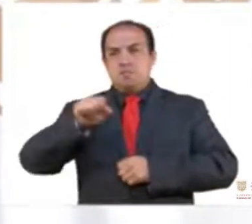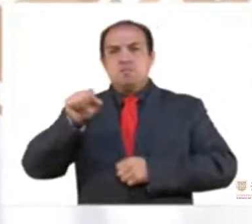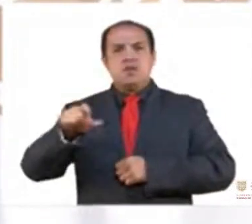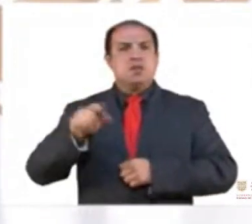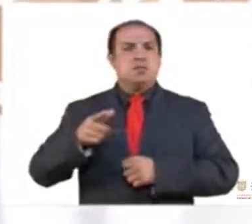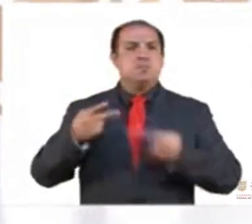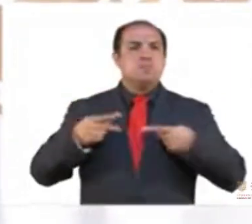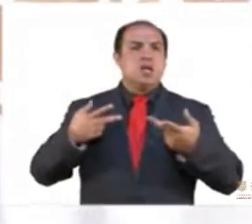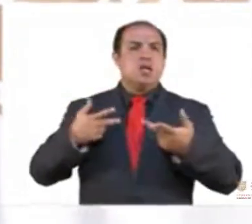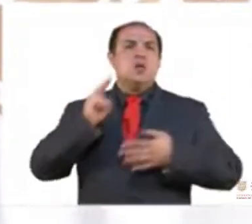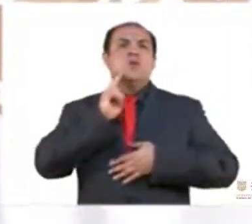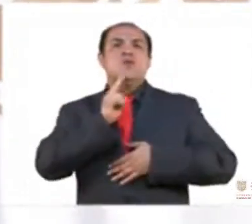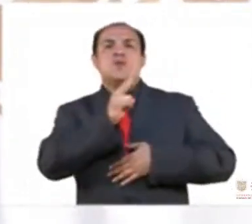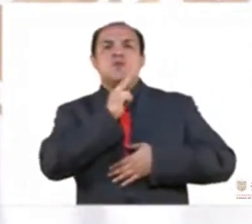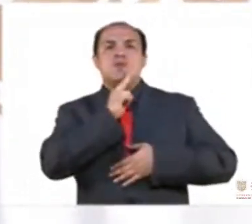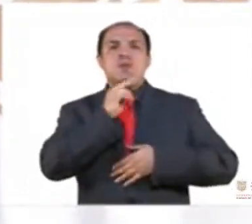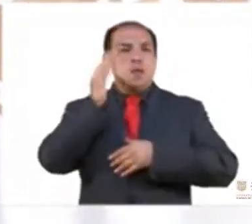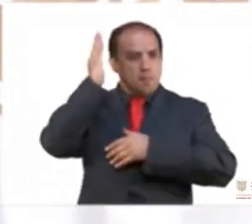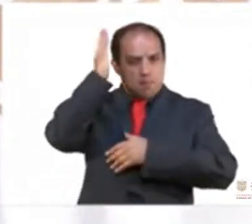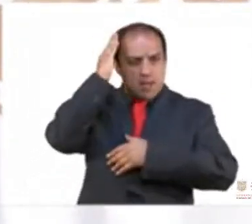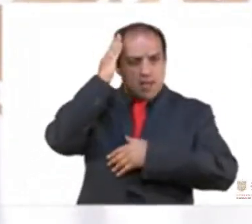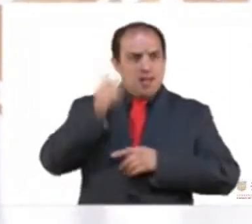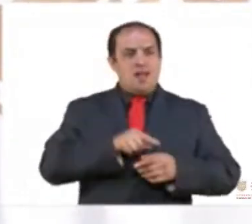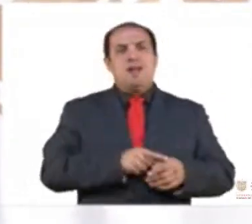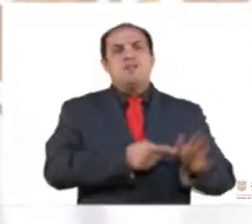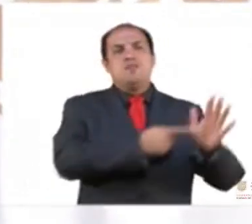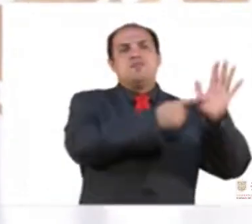lo ponían como el mejor policía.